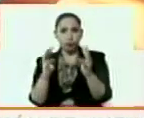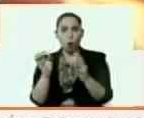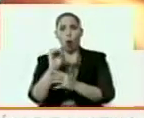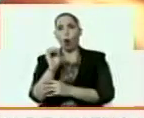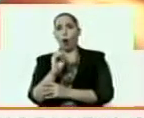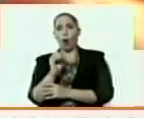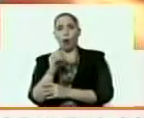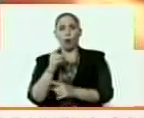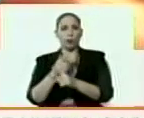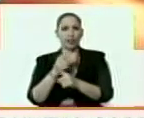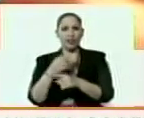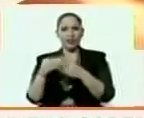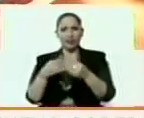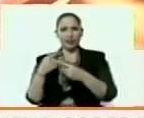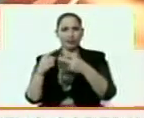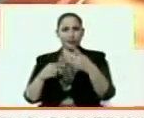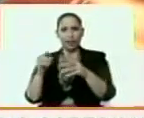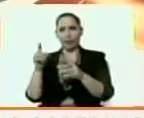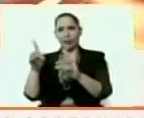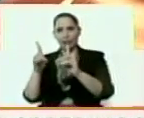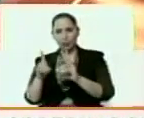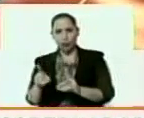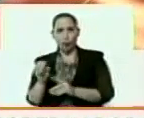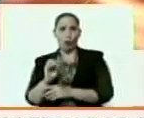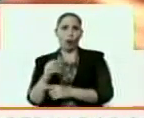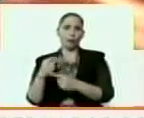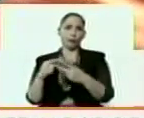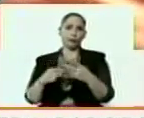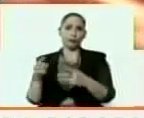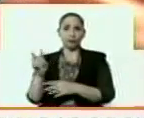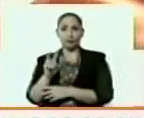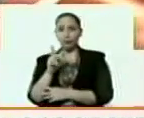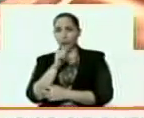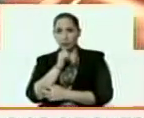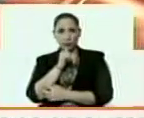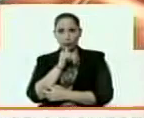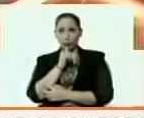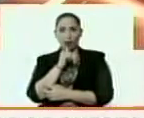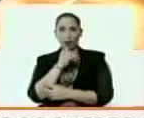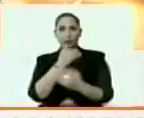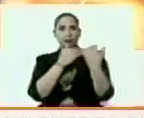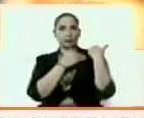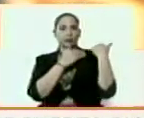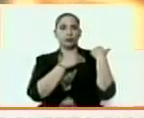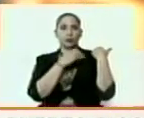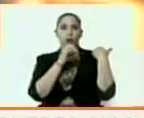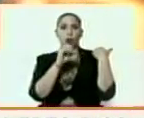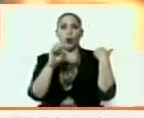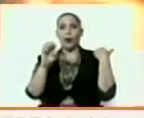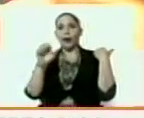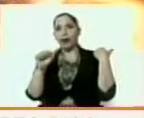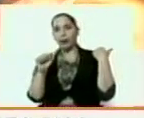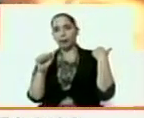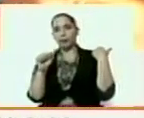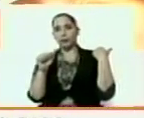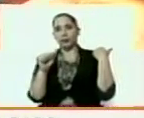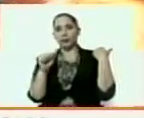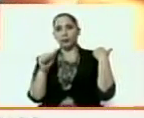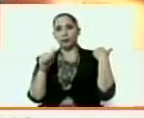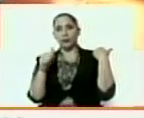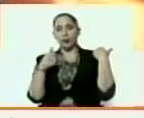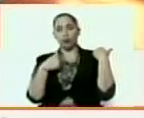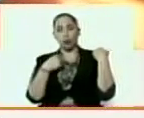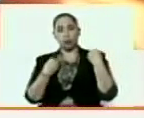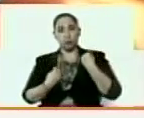competencias para hacer eso, etcétera, porque Venezuela no tiene la representación en la OEA para eso, a mí lo que me